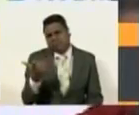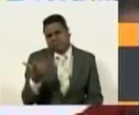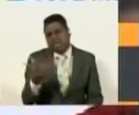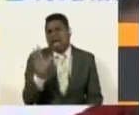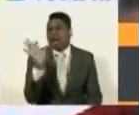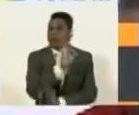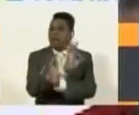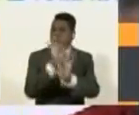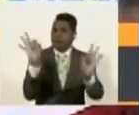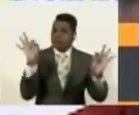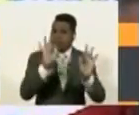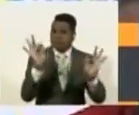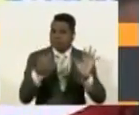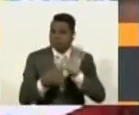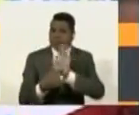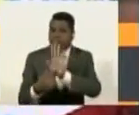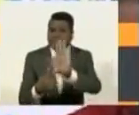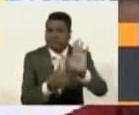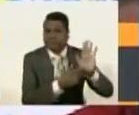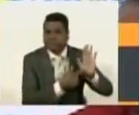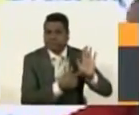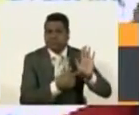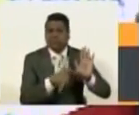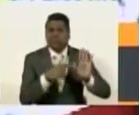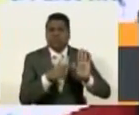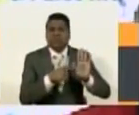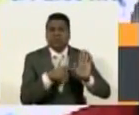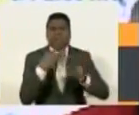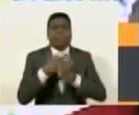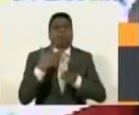¿Nadie? No les importaba absolutamente nada.